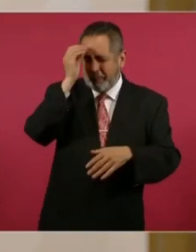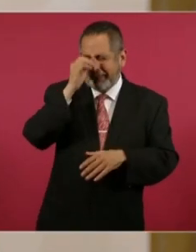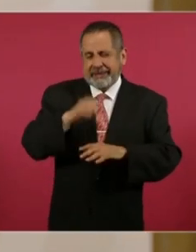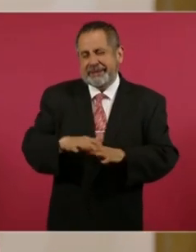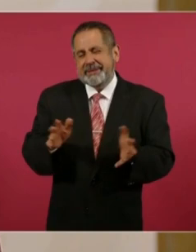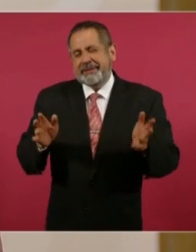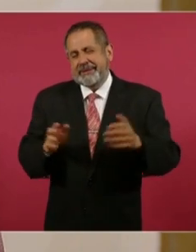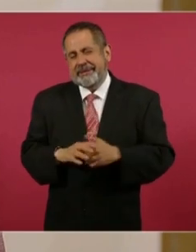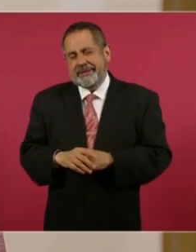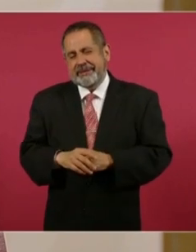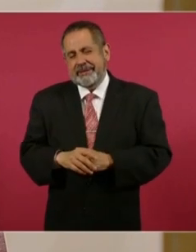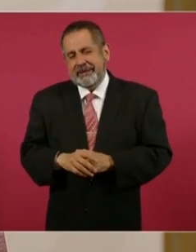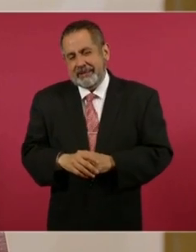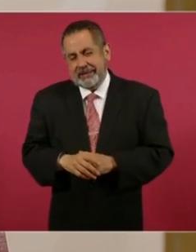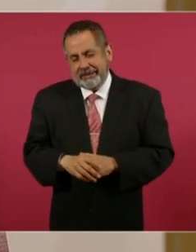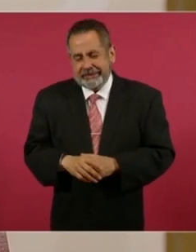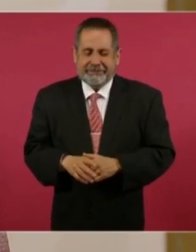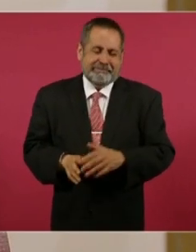ya